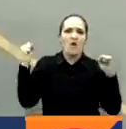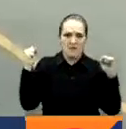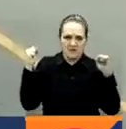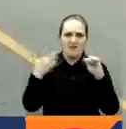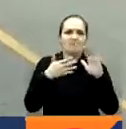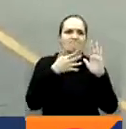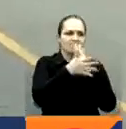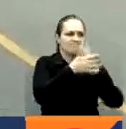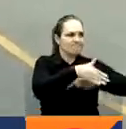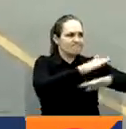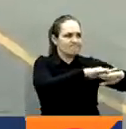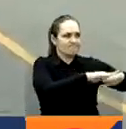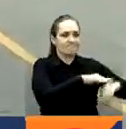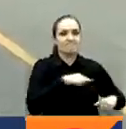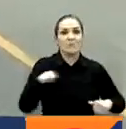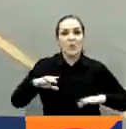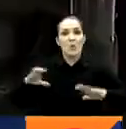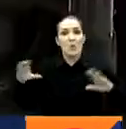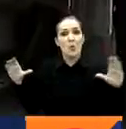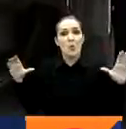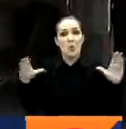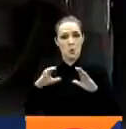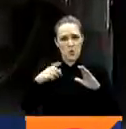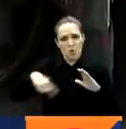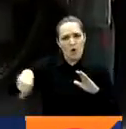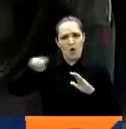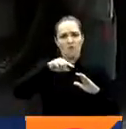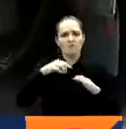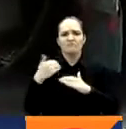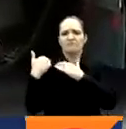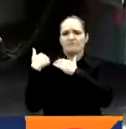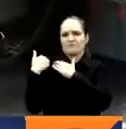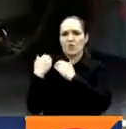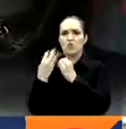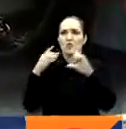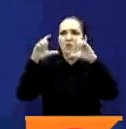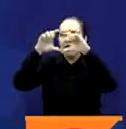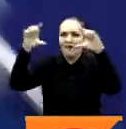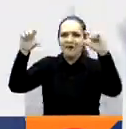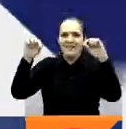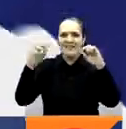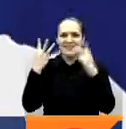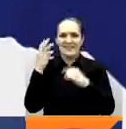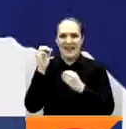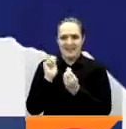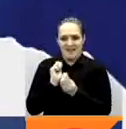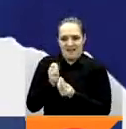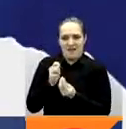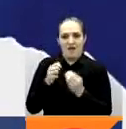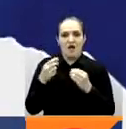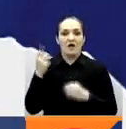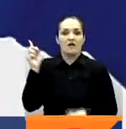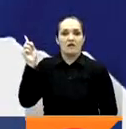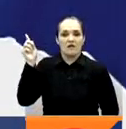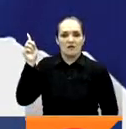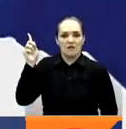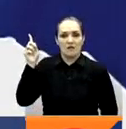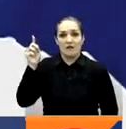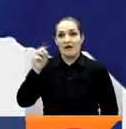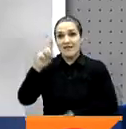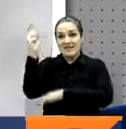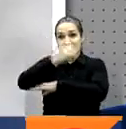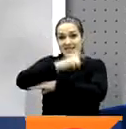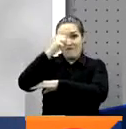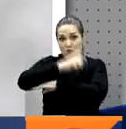mientras son informados del batallón de ingenieros número 30 desarrollaban operaciones de control en la vereda de guagua zona rural de